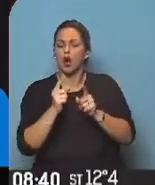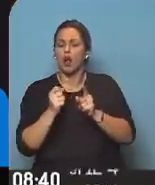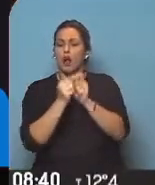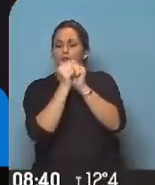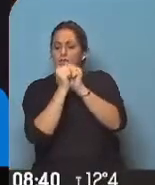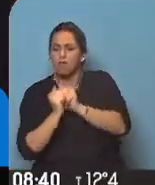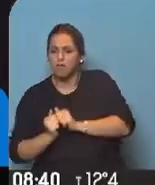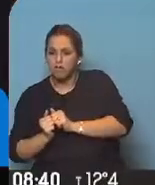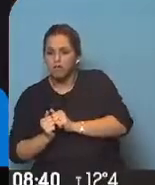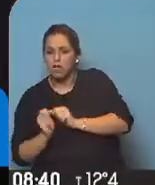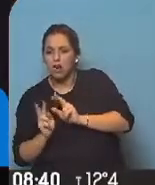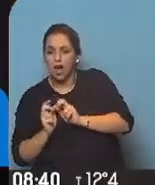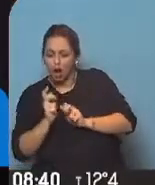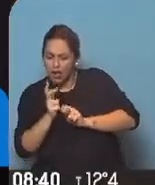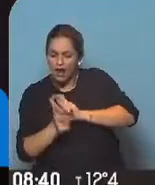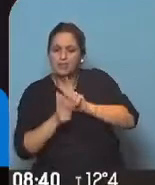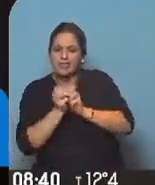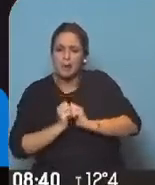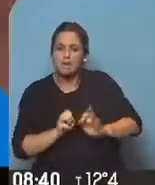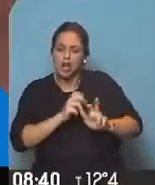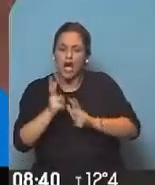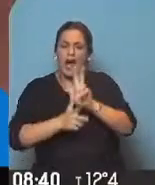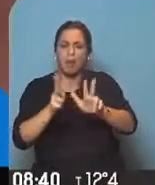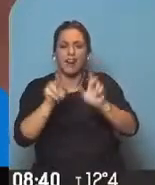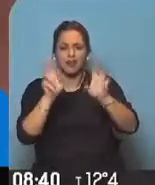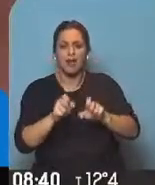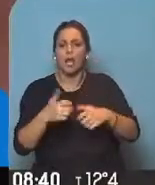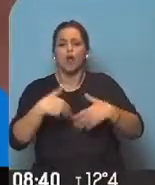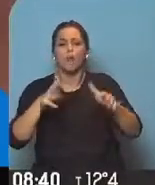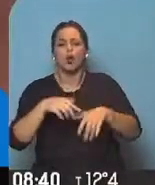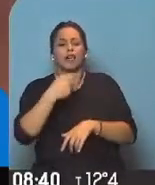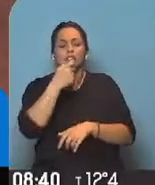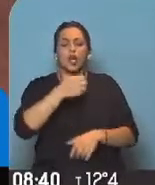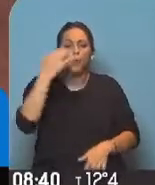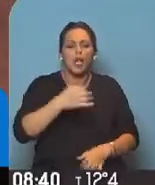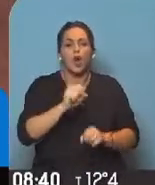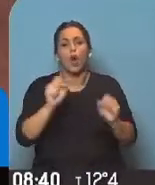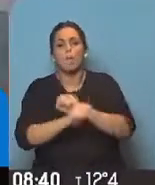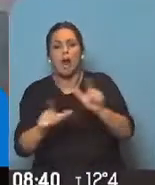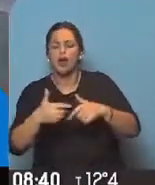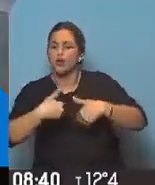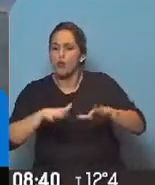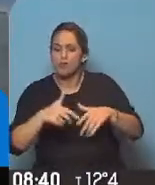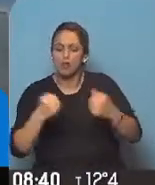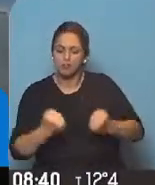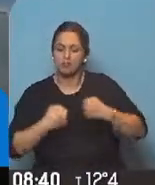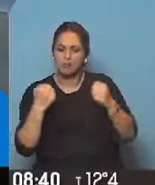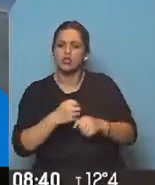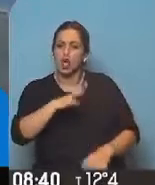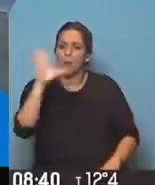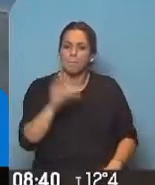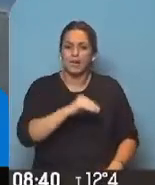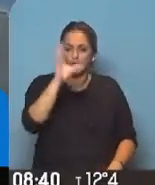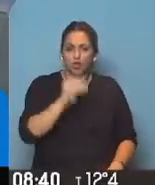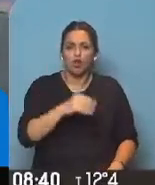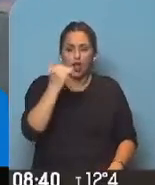del tema y no hay nada mejor que se hable que si se habla bien o mal no importa avancemos y pongamos el pecho todo andy y esto va para todo el país porque hay